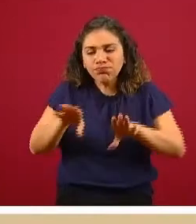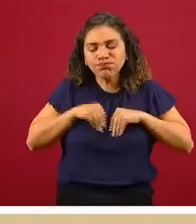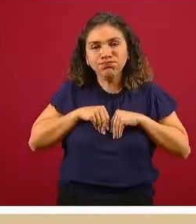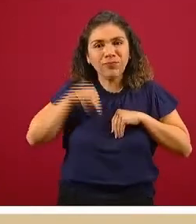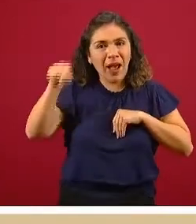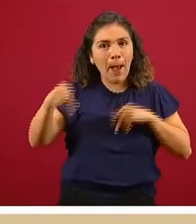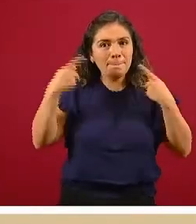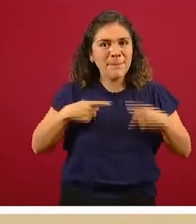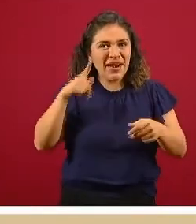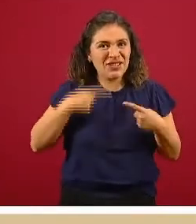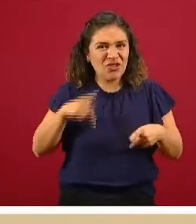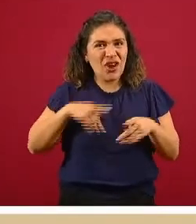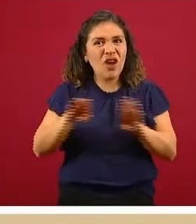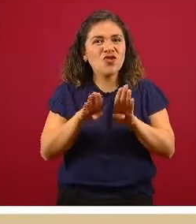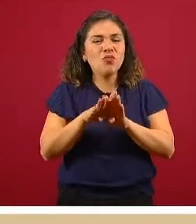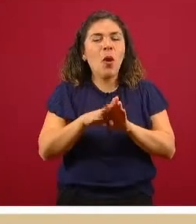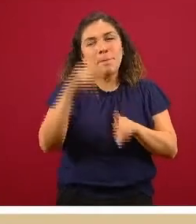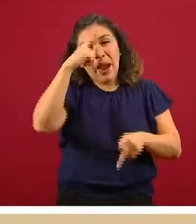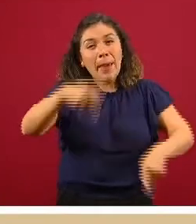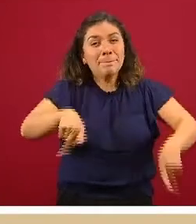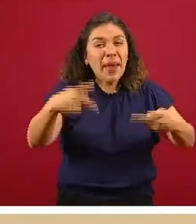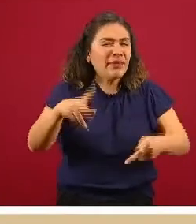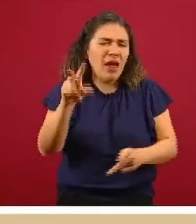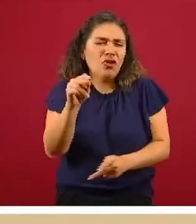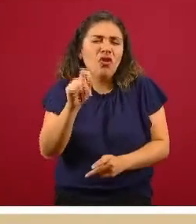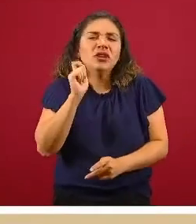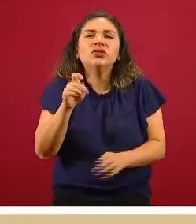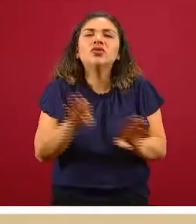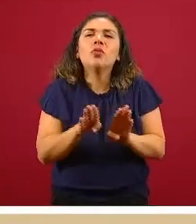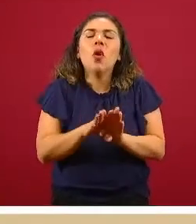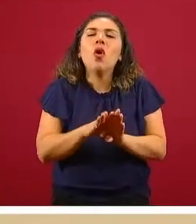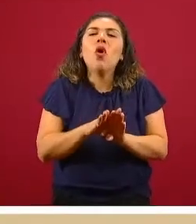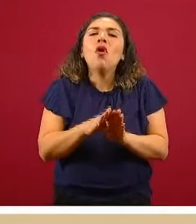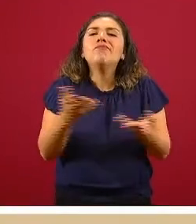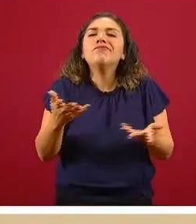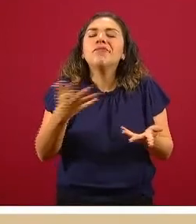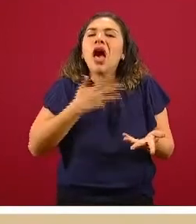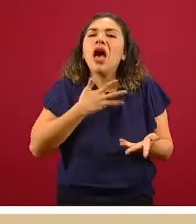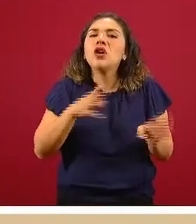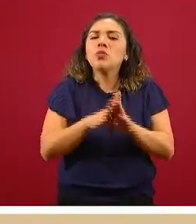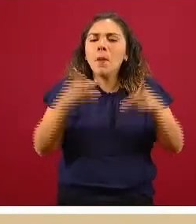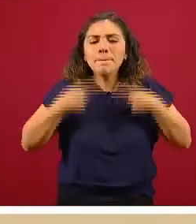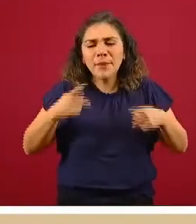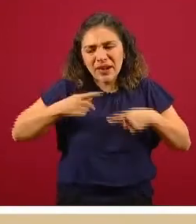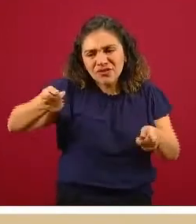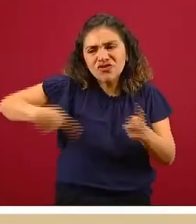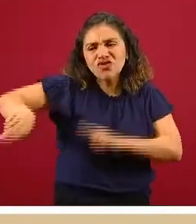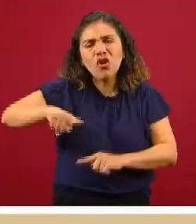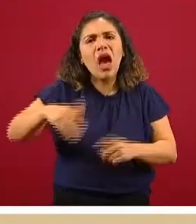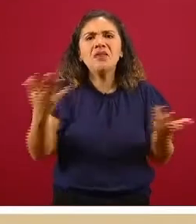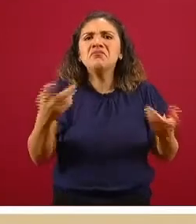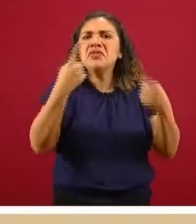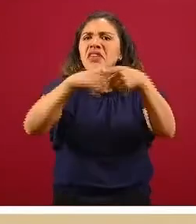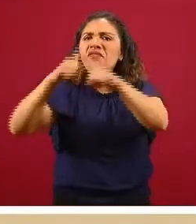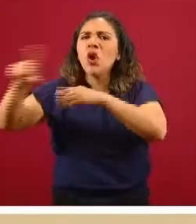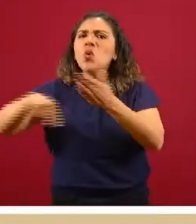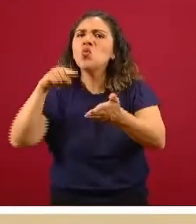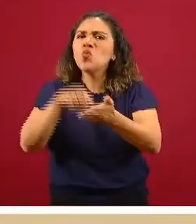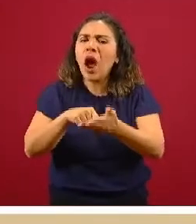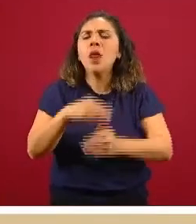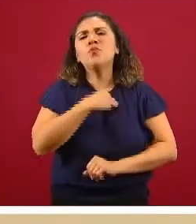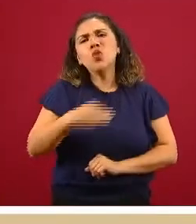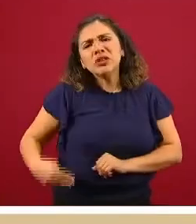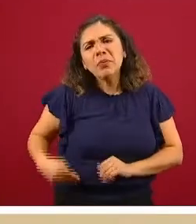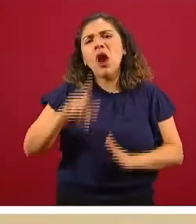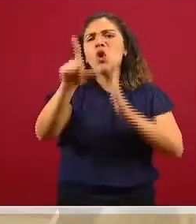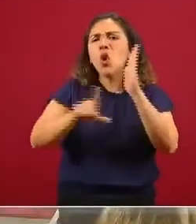de Susana Distancia, no en el sentido comercial y de derechos de autor, por cierto, no va por ahí, simplemente la gente en distintos espacios